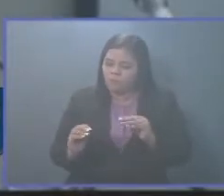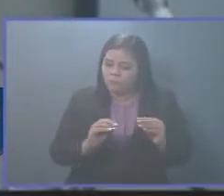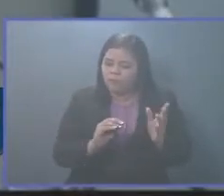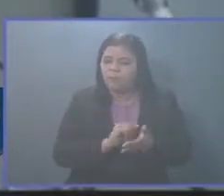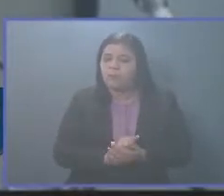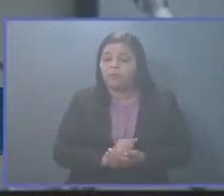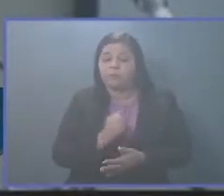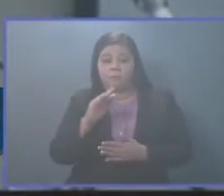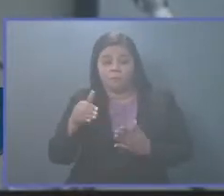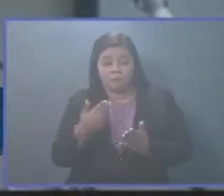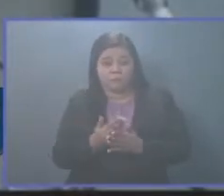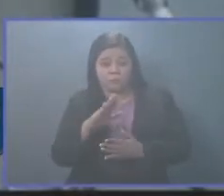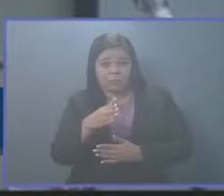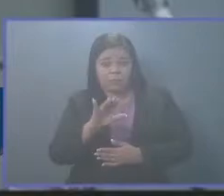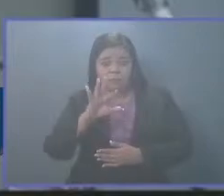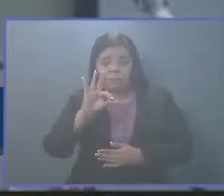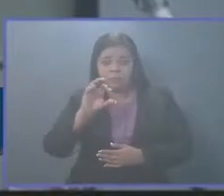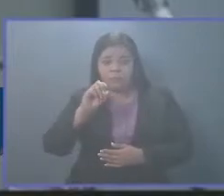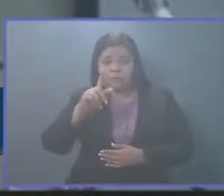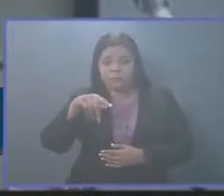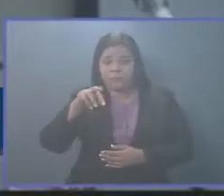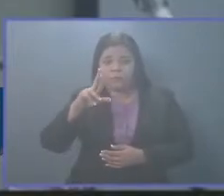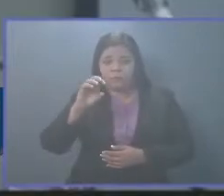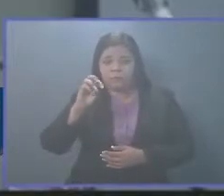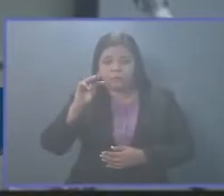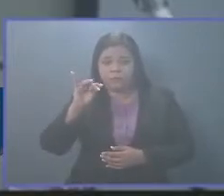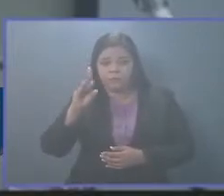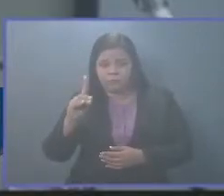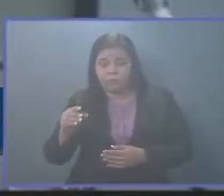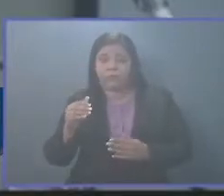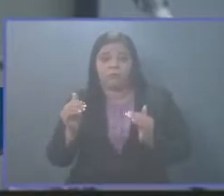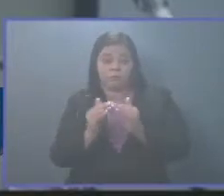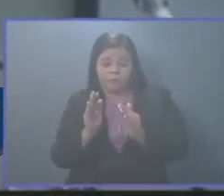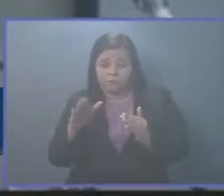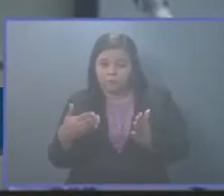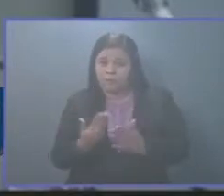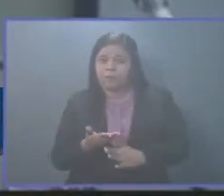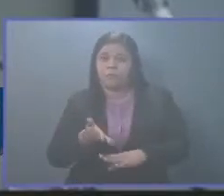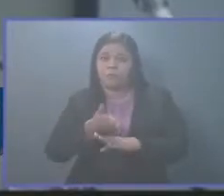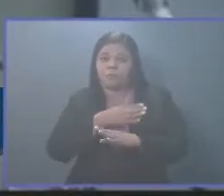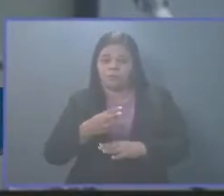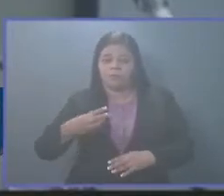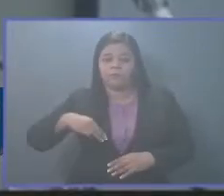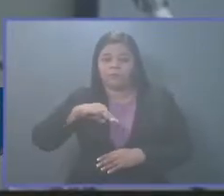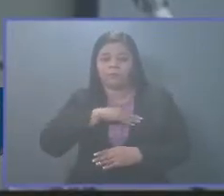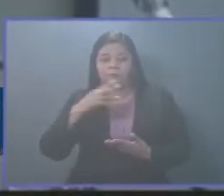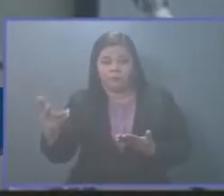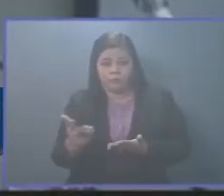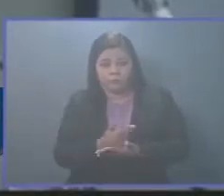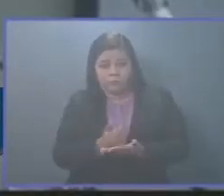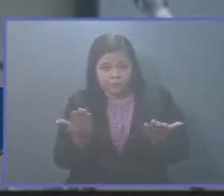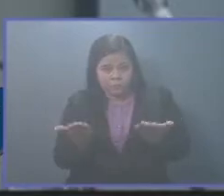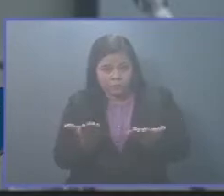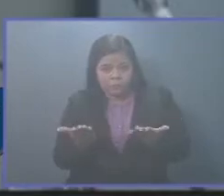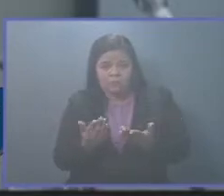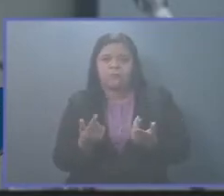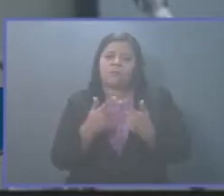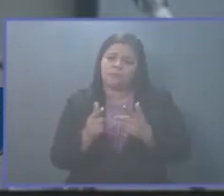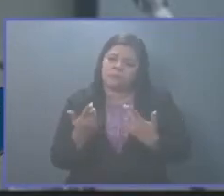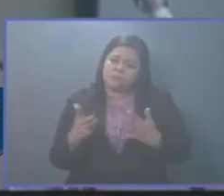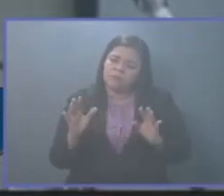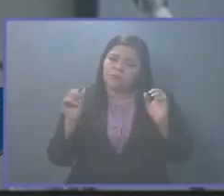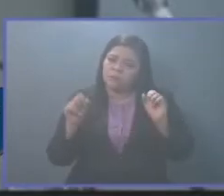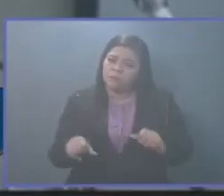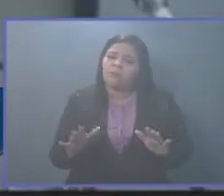del FOPROMID y el ejercicio amplio que el Ministerio de Hacienda hizo de sus facultades para modificar el presupuesto fueron